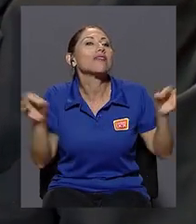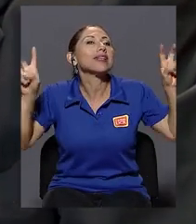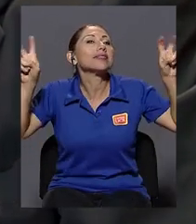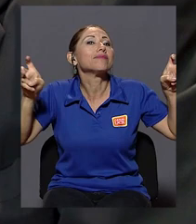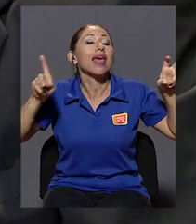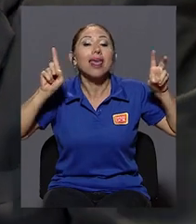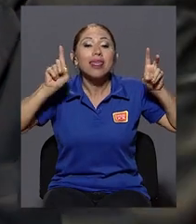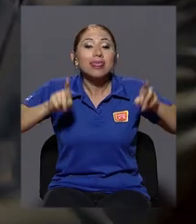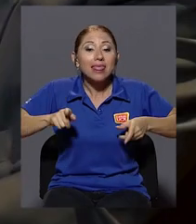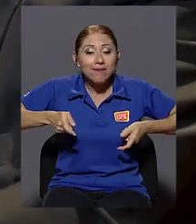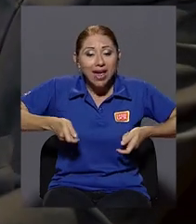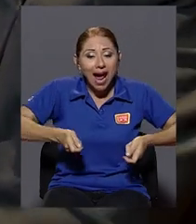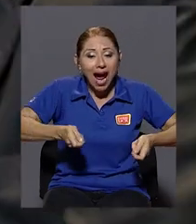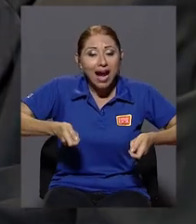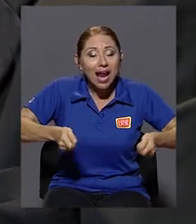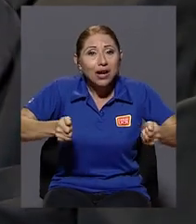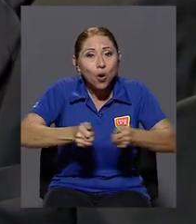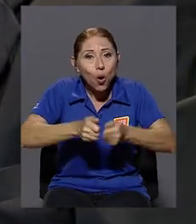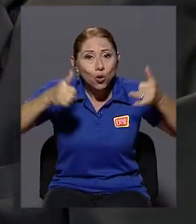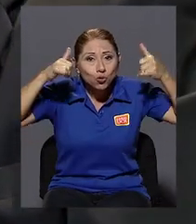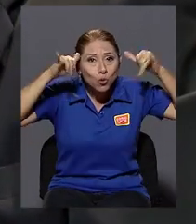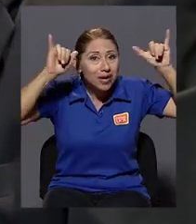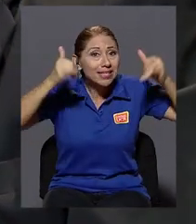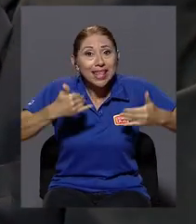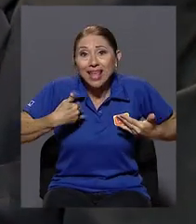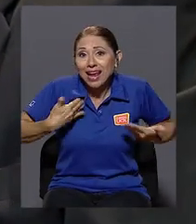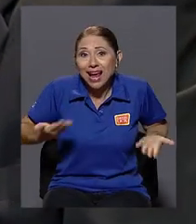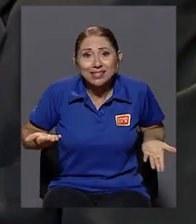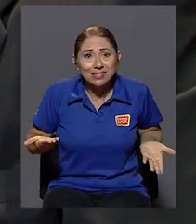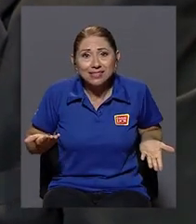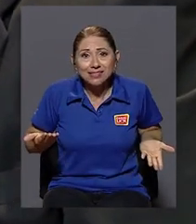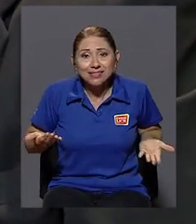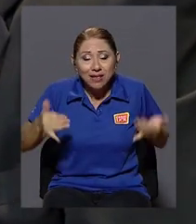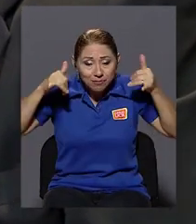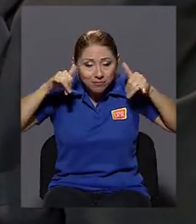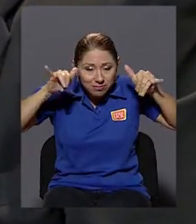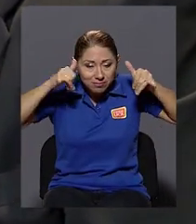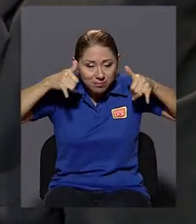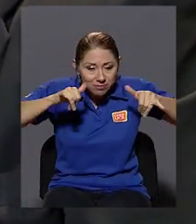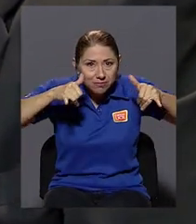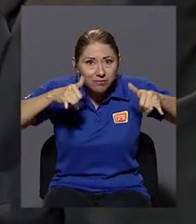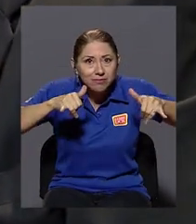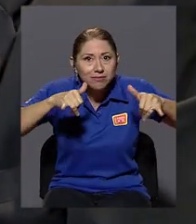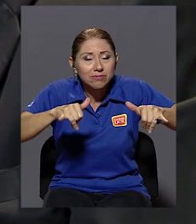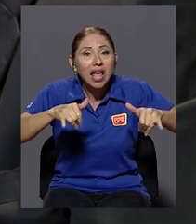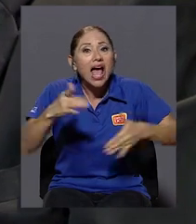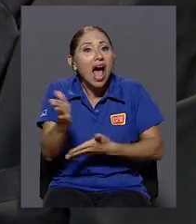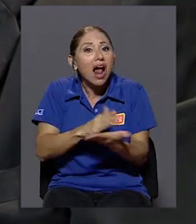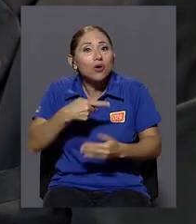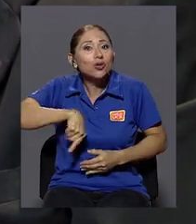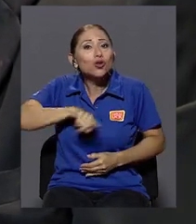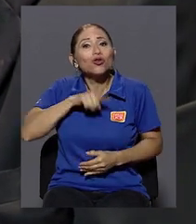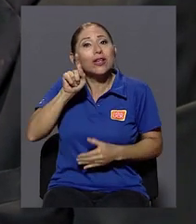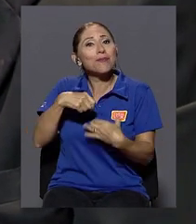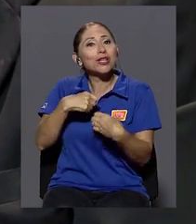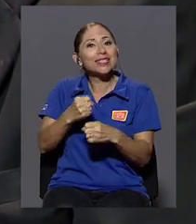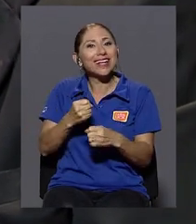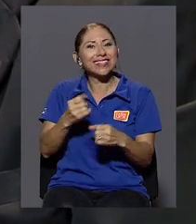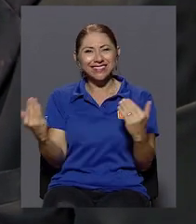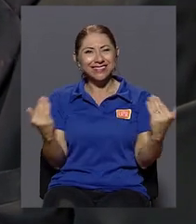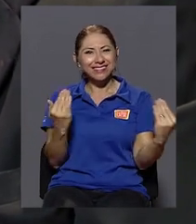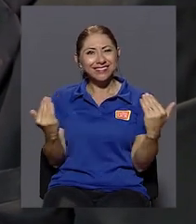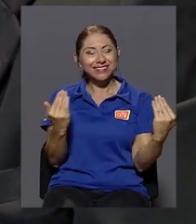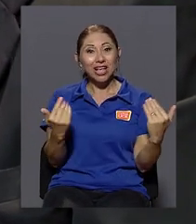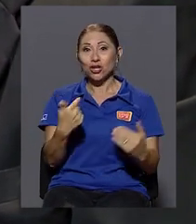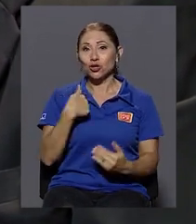tengas, no arar la tierra. Y yo creo que eso es algo que tenemos que hacer. Yo aspiro,